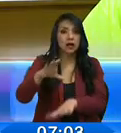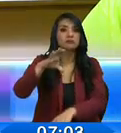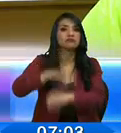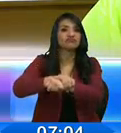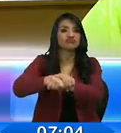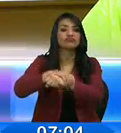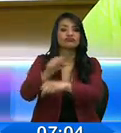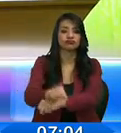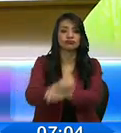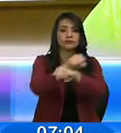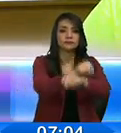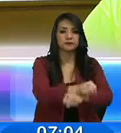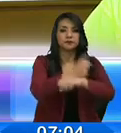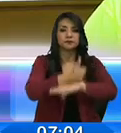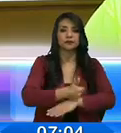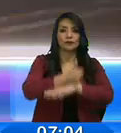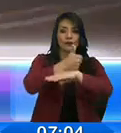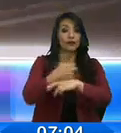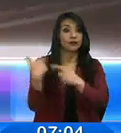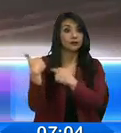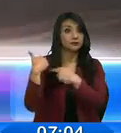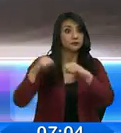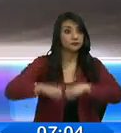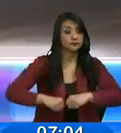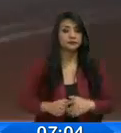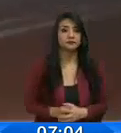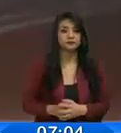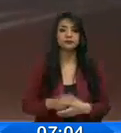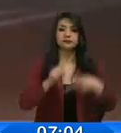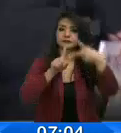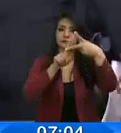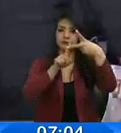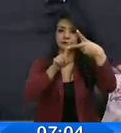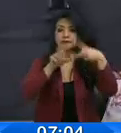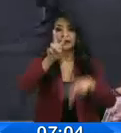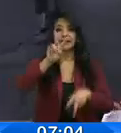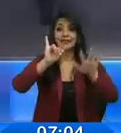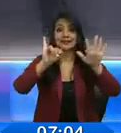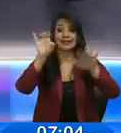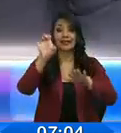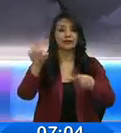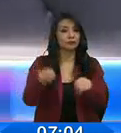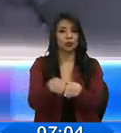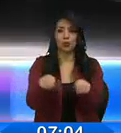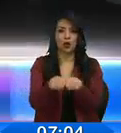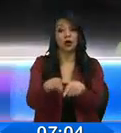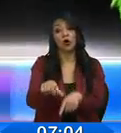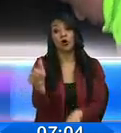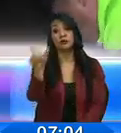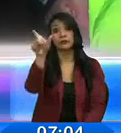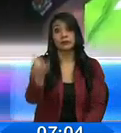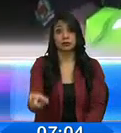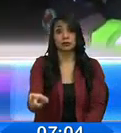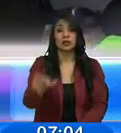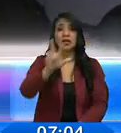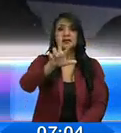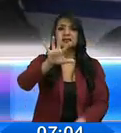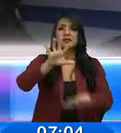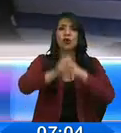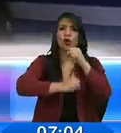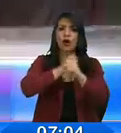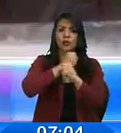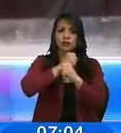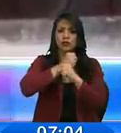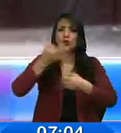para ponerlos a órdenes de autoridad competente. Así también, el pasado 26 de enero fue capturado otro individuo que se encuentra sentenciado a 35 años de